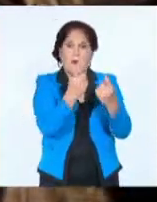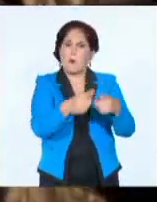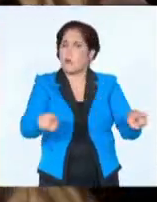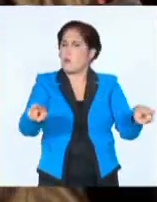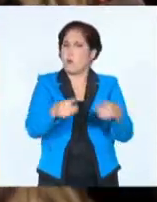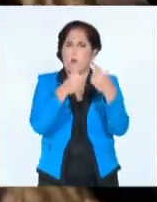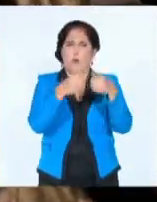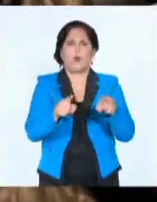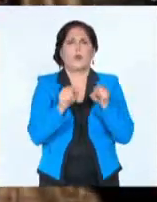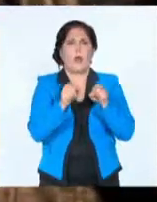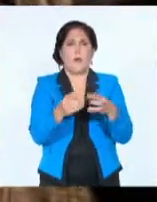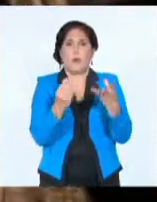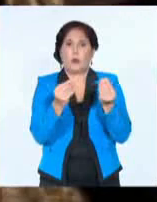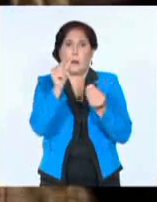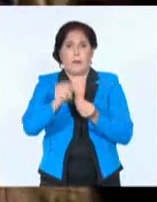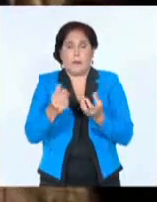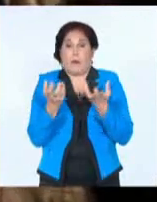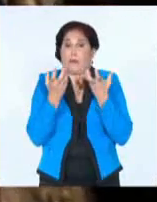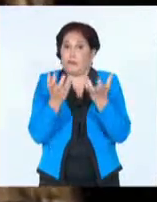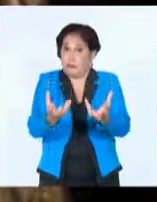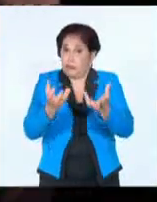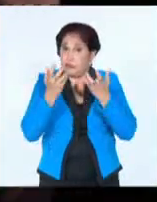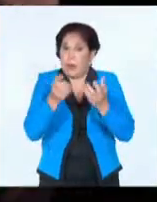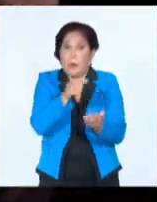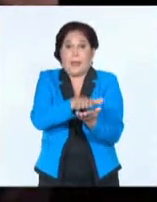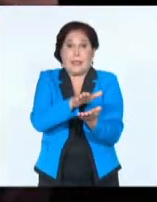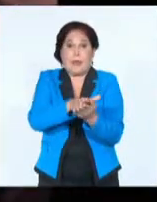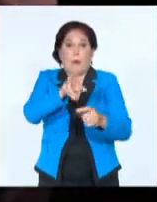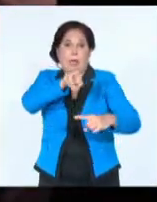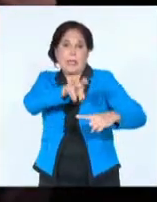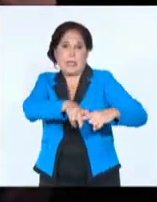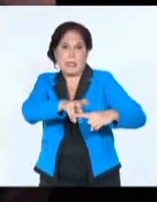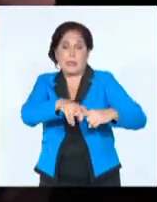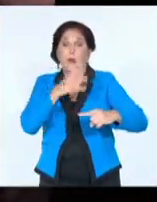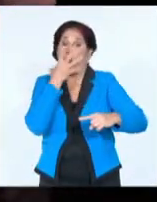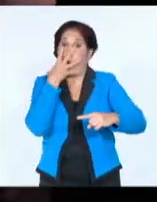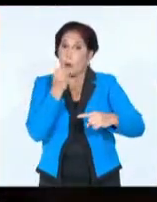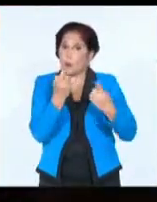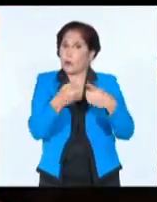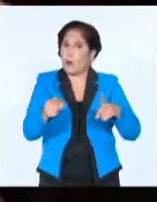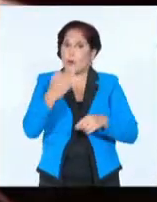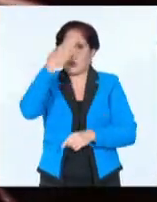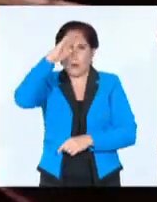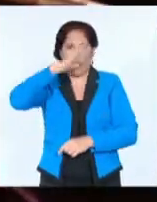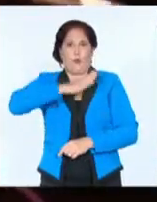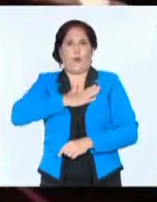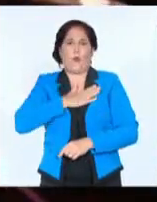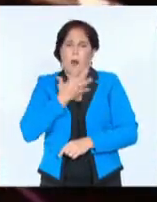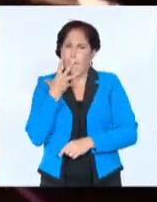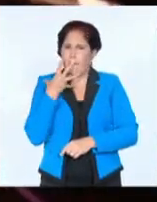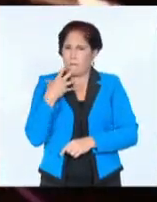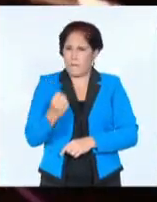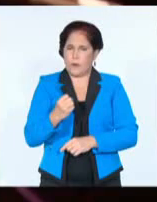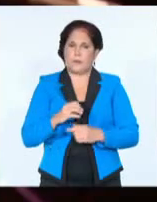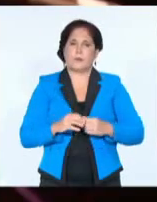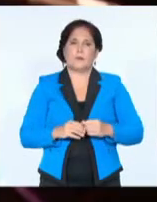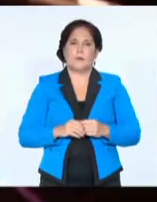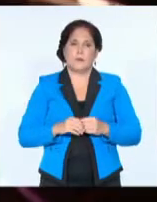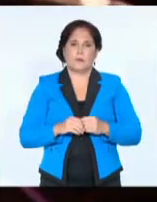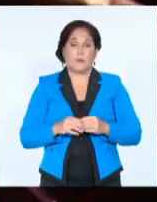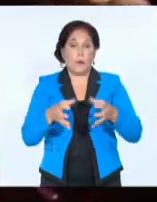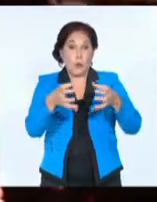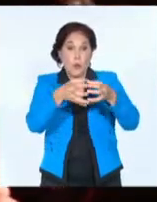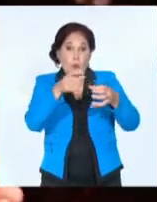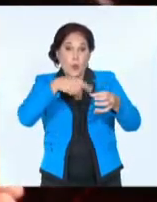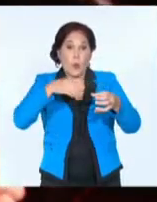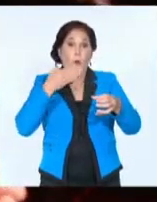a cientos de personas que ya reservaron para deleitarse con los autores de No juegues con mi soledad y Déjame entrar. El grupo, luego